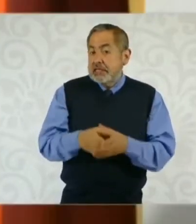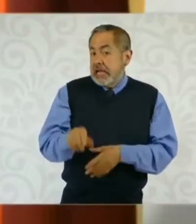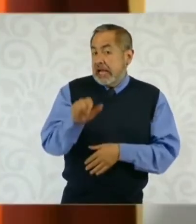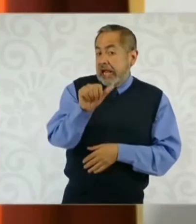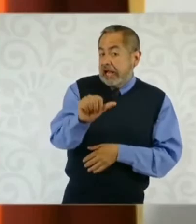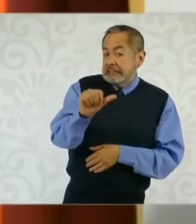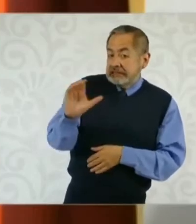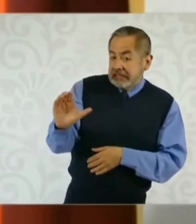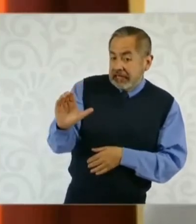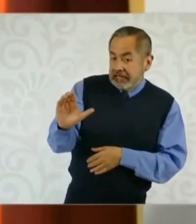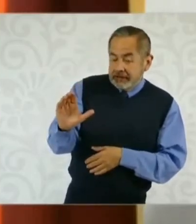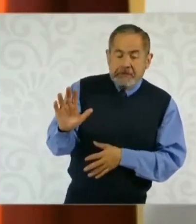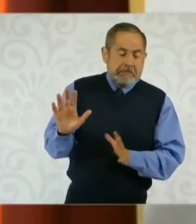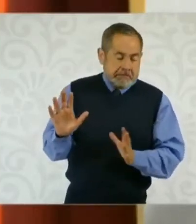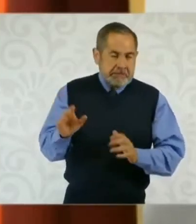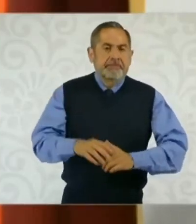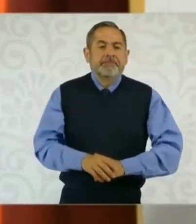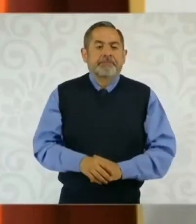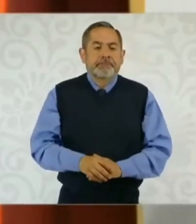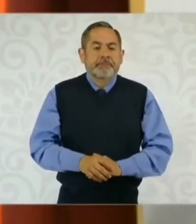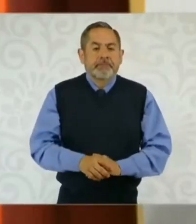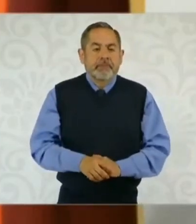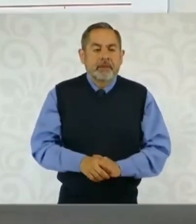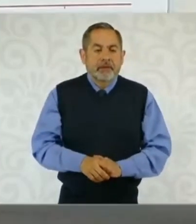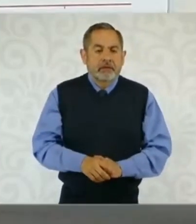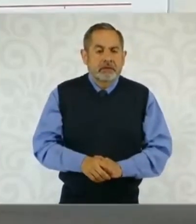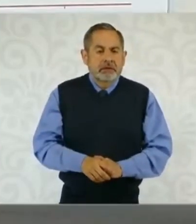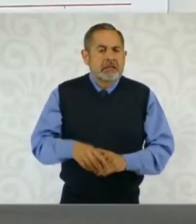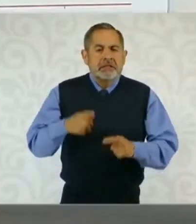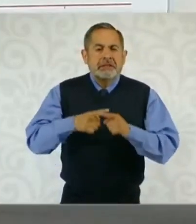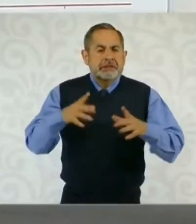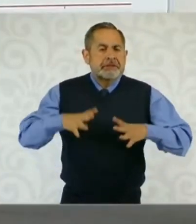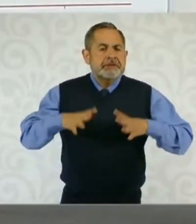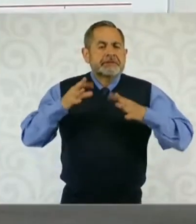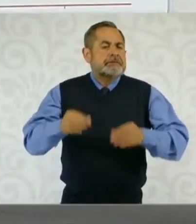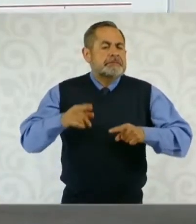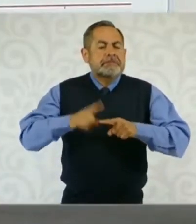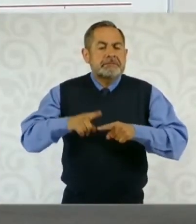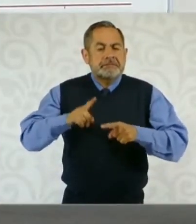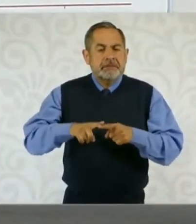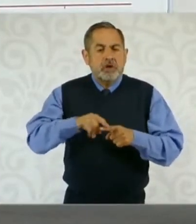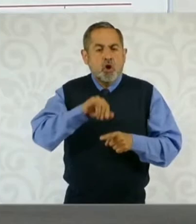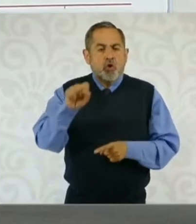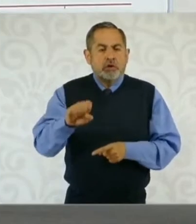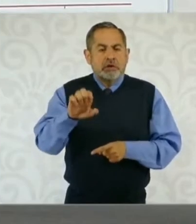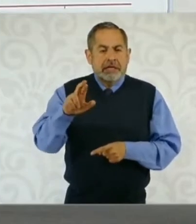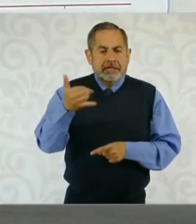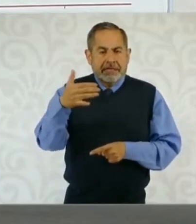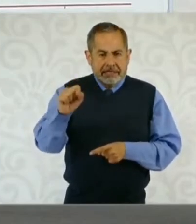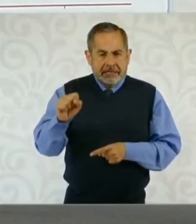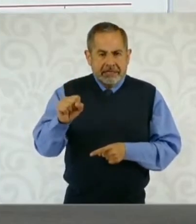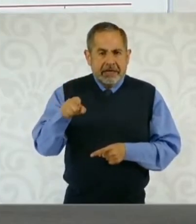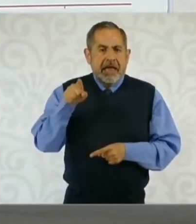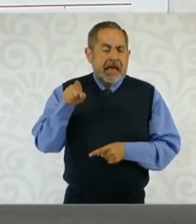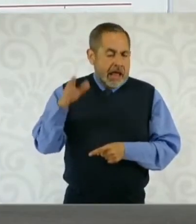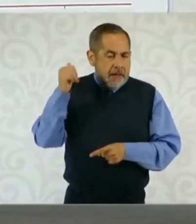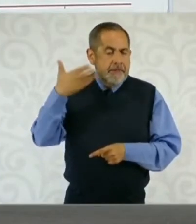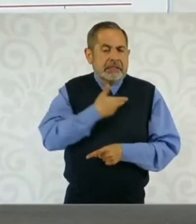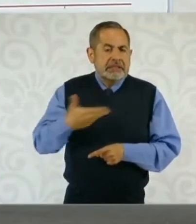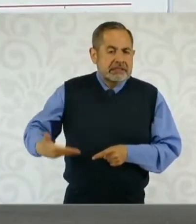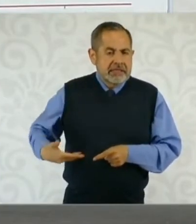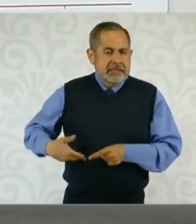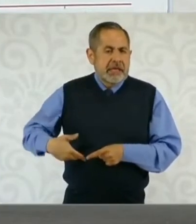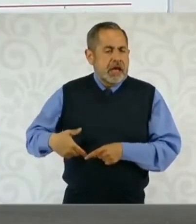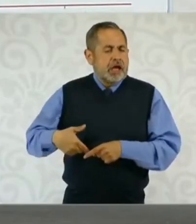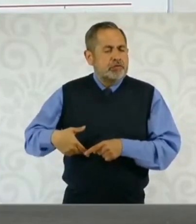asociación civil. Adelante. Quienes la fundan son José Reyes Baeza, que es el presidente honorario,